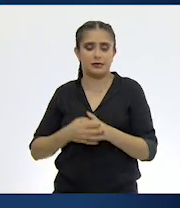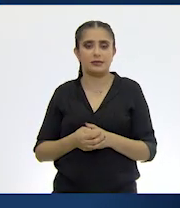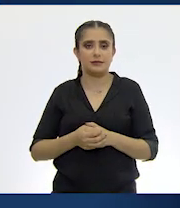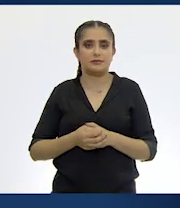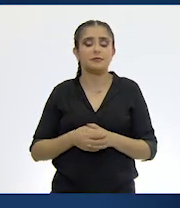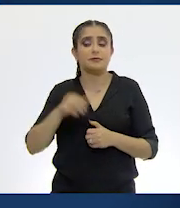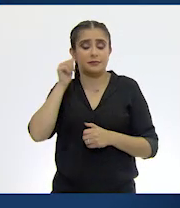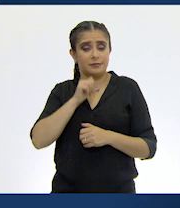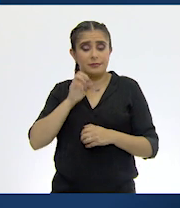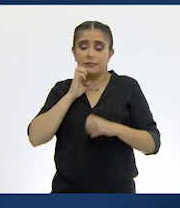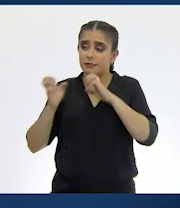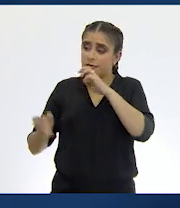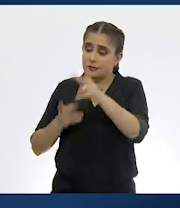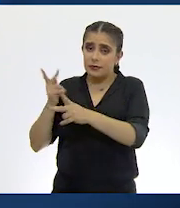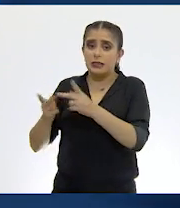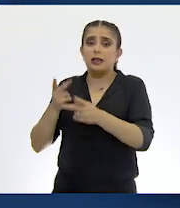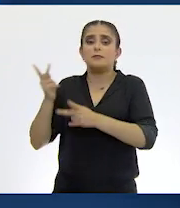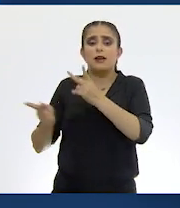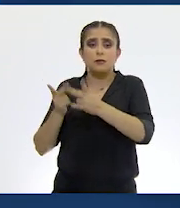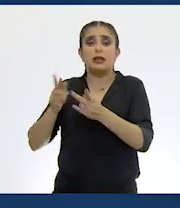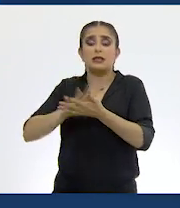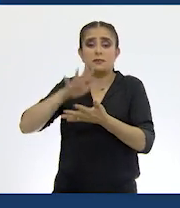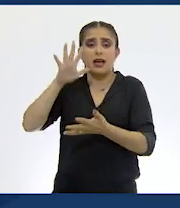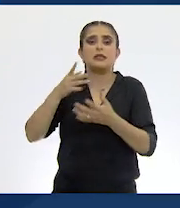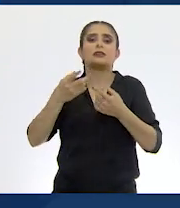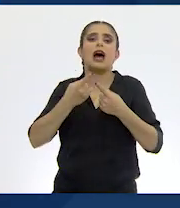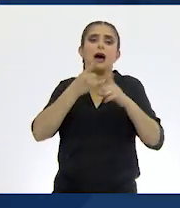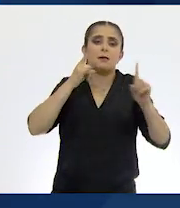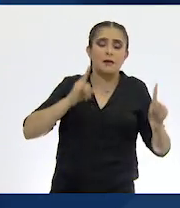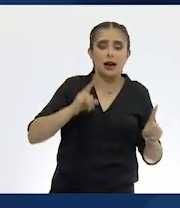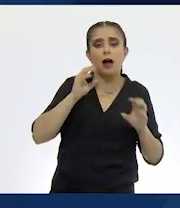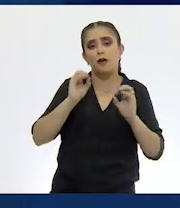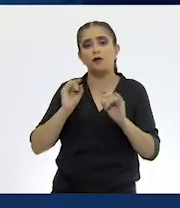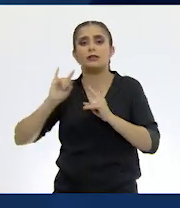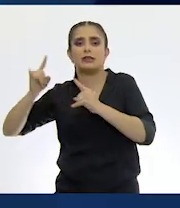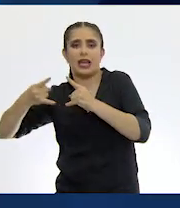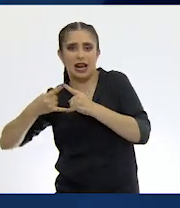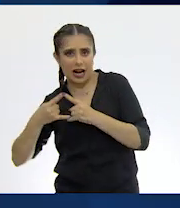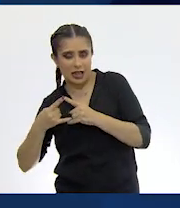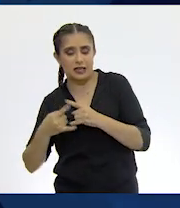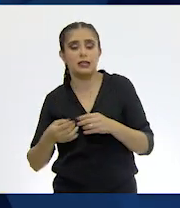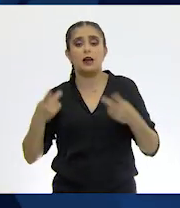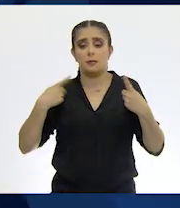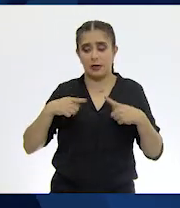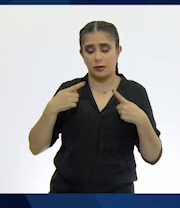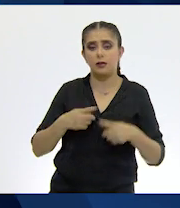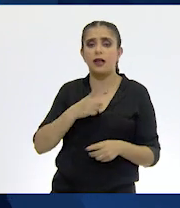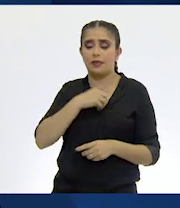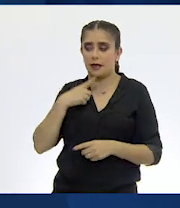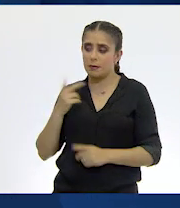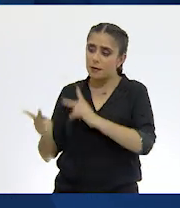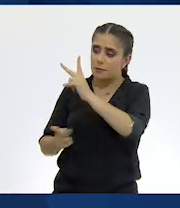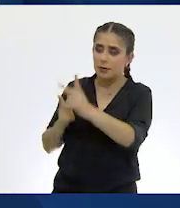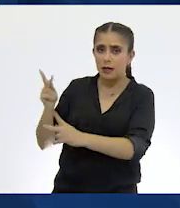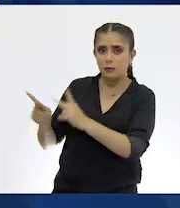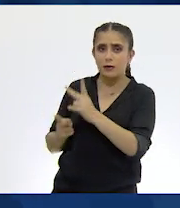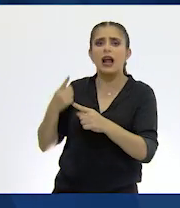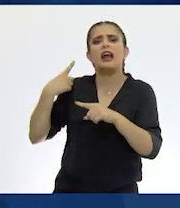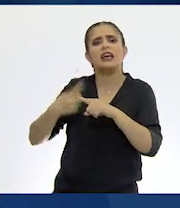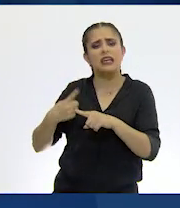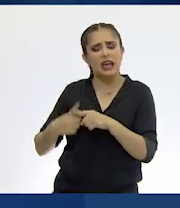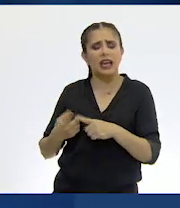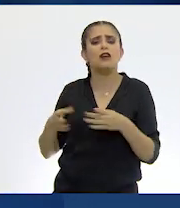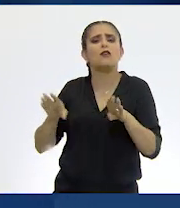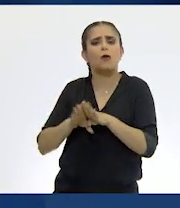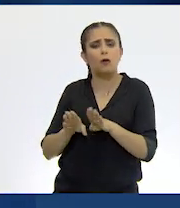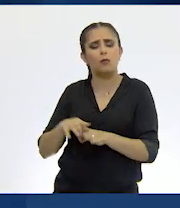las entrevistas se usan preguntas abiertas y cerradas, por lo que el entrevistador debe elegir cómo, cuándo y con quién